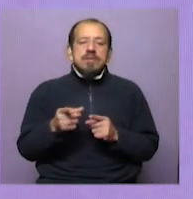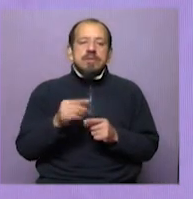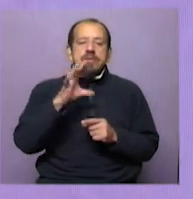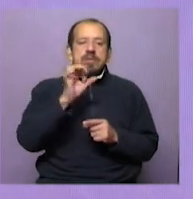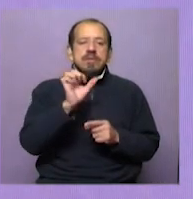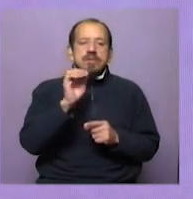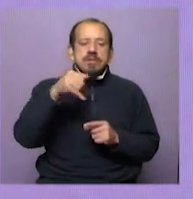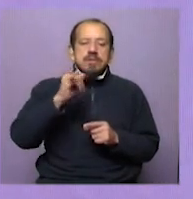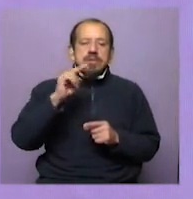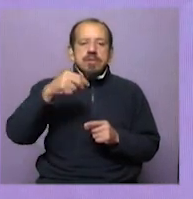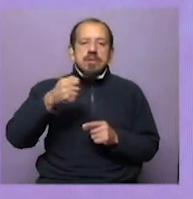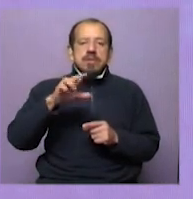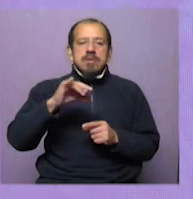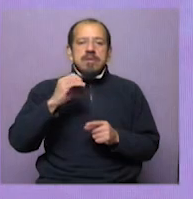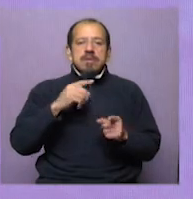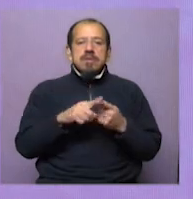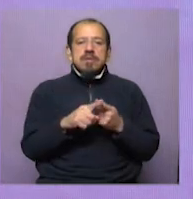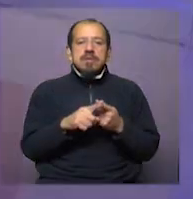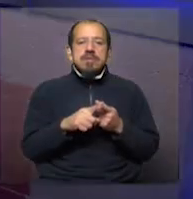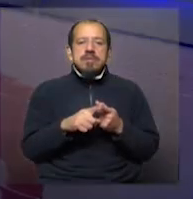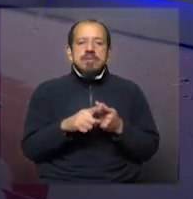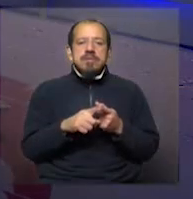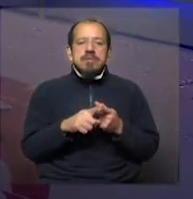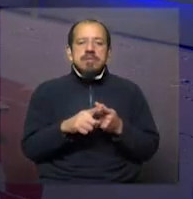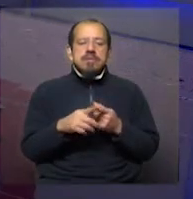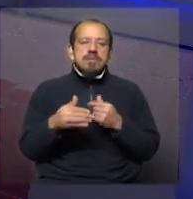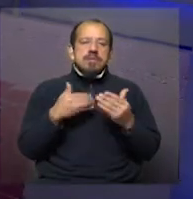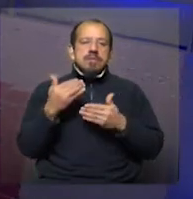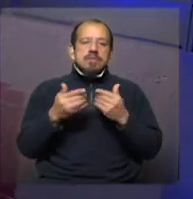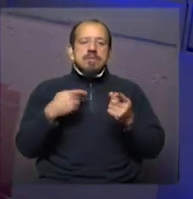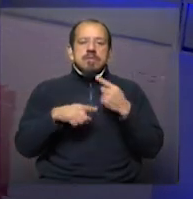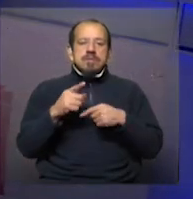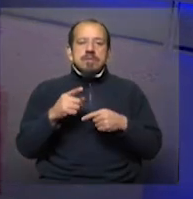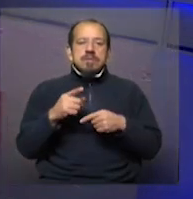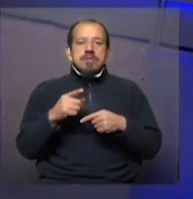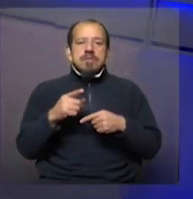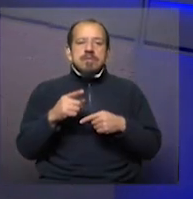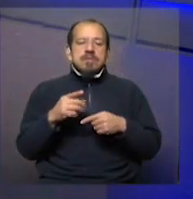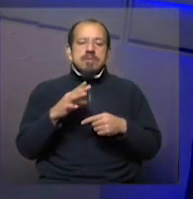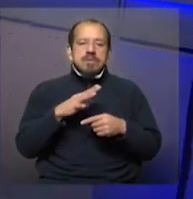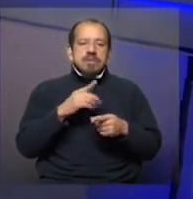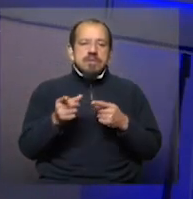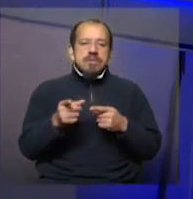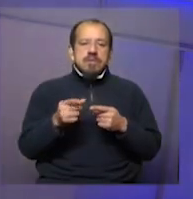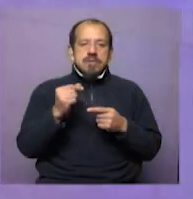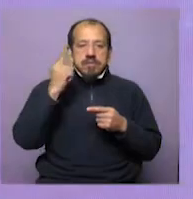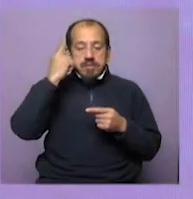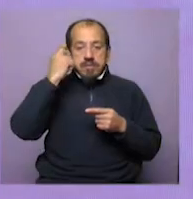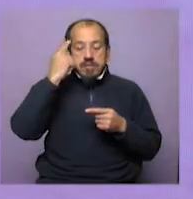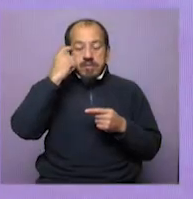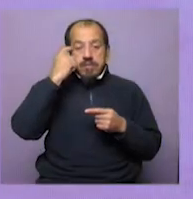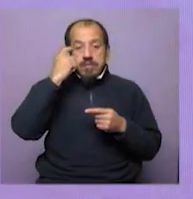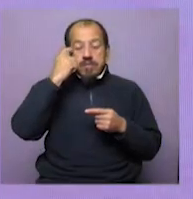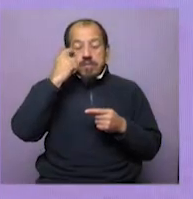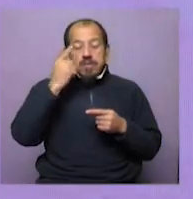en las partes donde se comparten esos procesos creativos, se comparte fragmentos de obra y experiencias, vamos